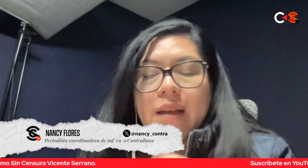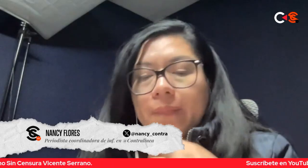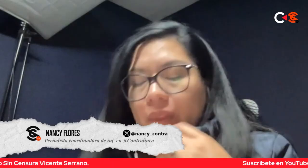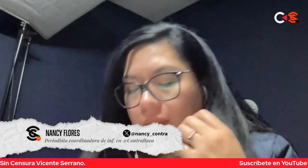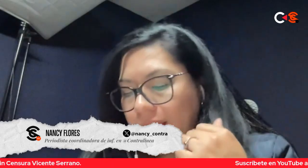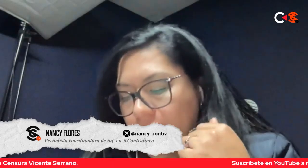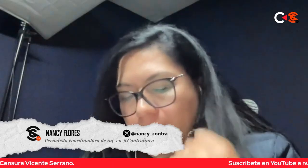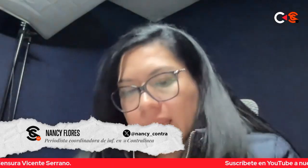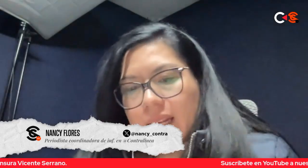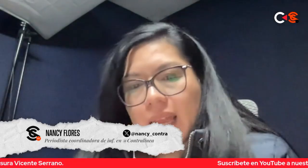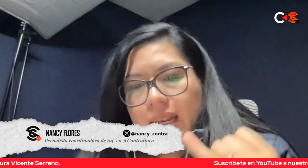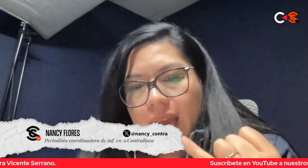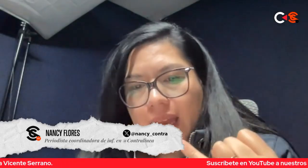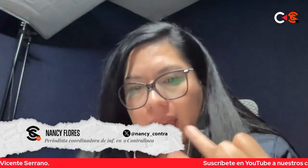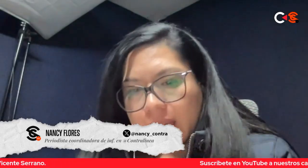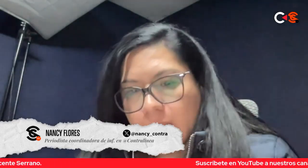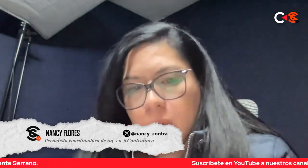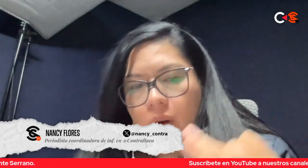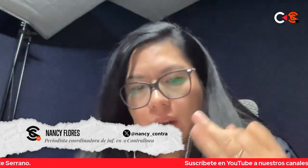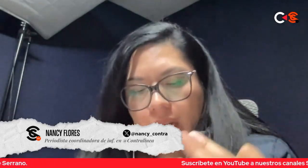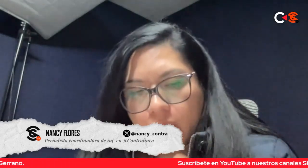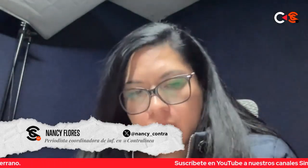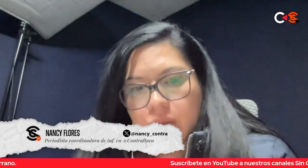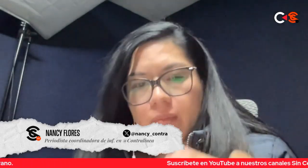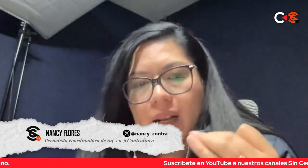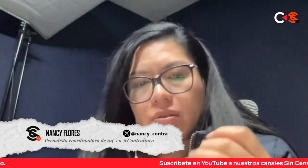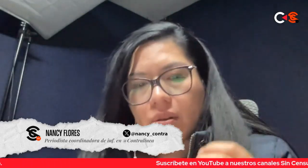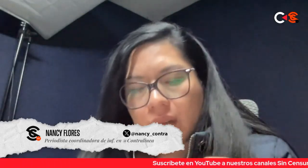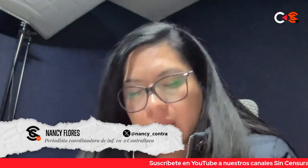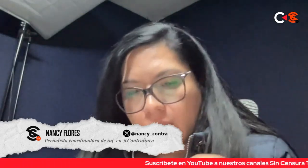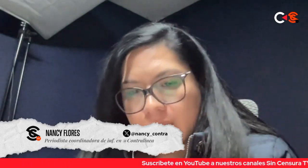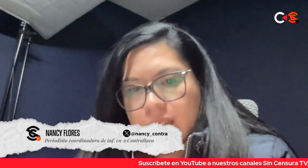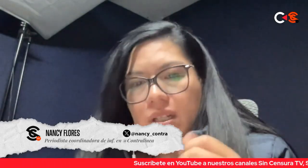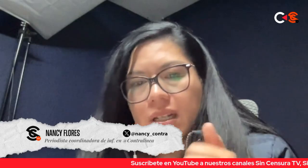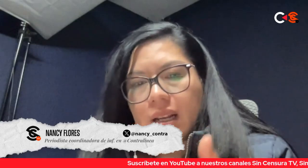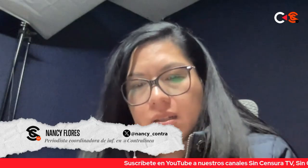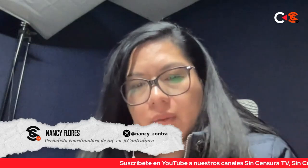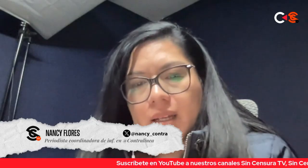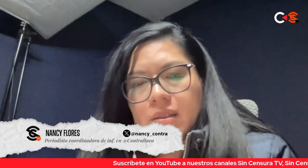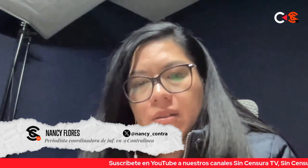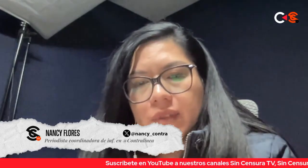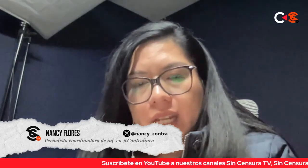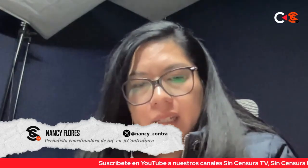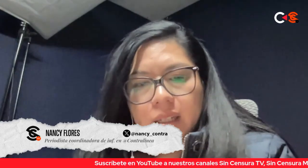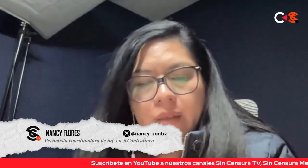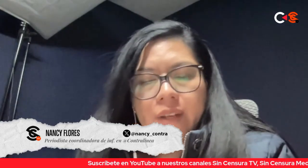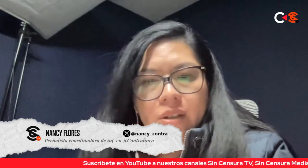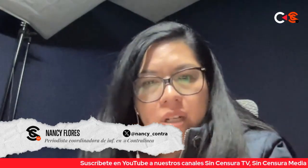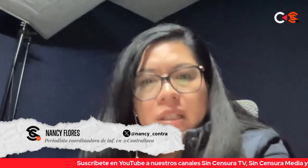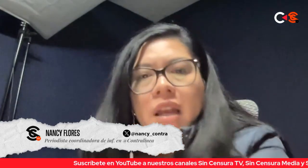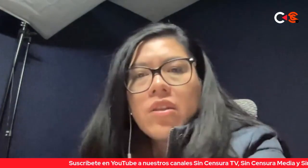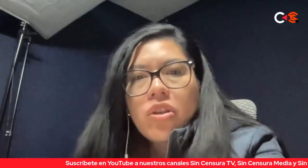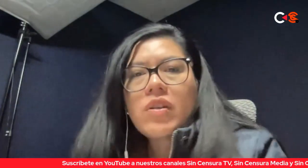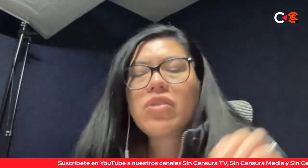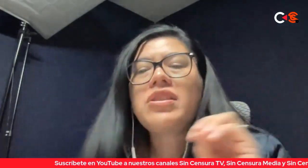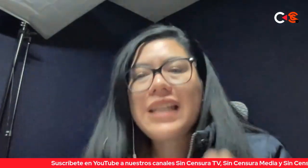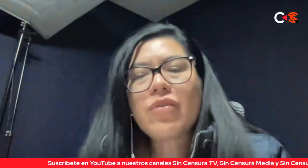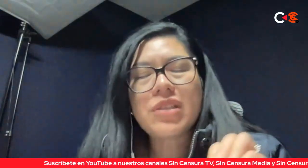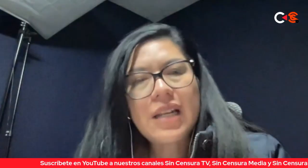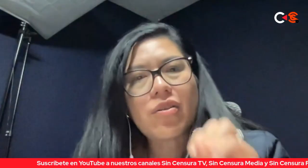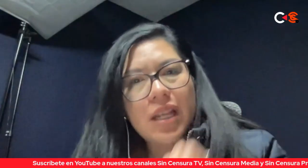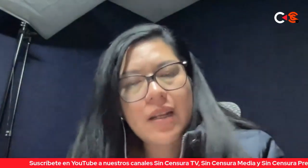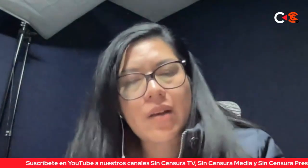ver con el esquema, ¿no? de la estafa maestra, compañías que no existen, varias compañías en una sola dirección, que reportaron, no